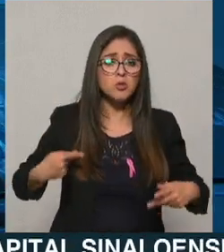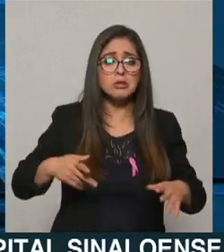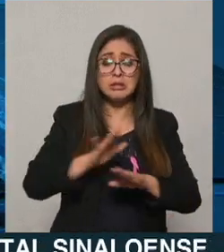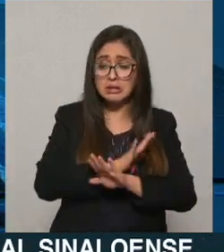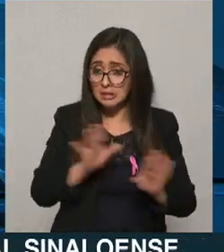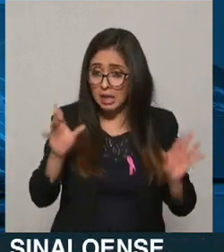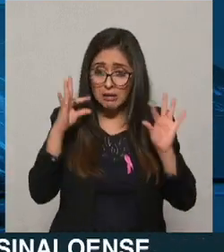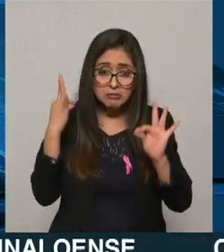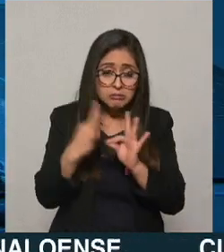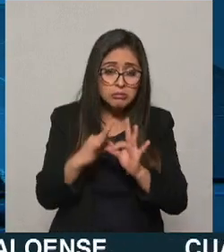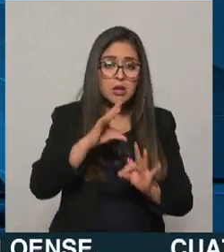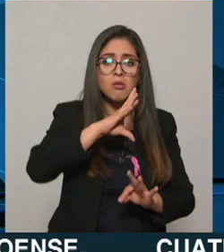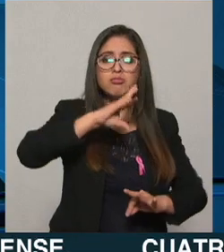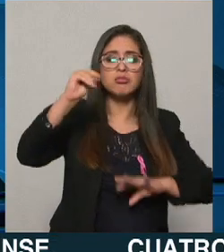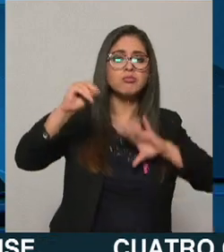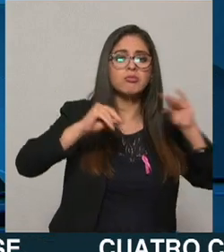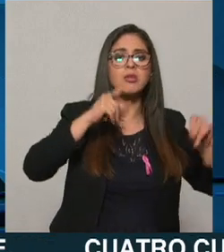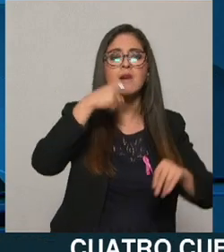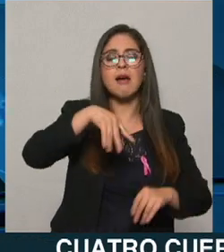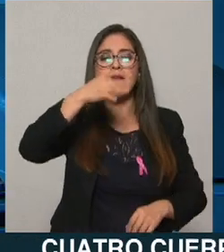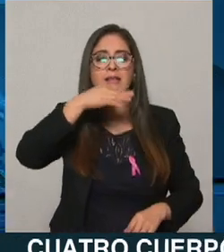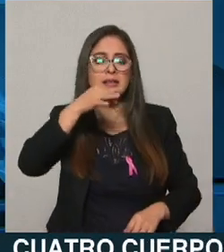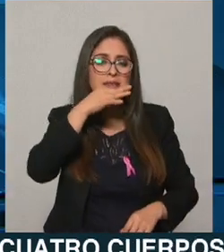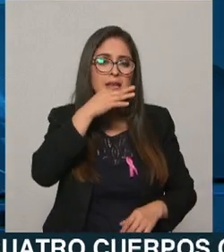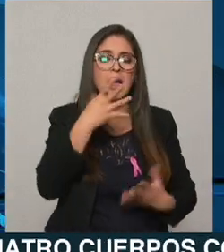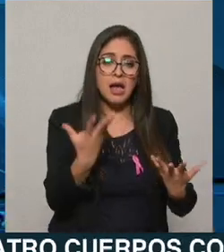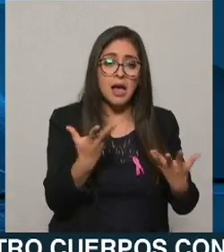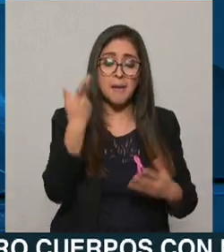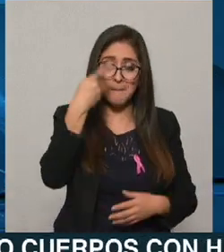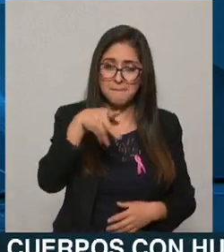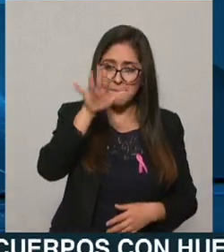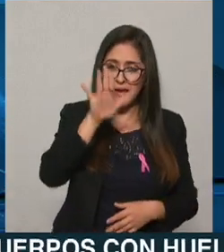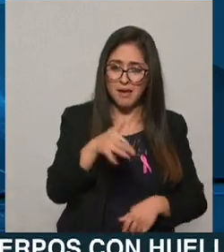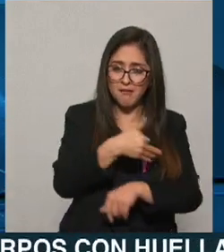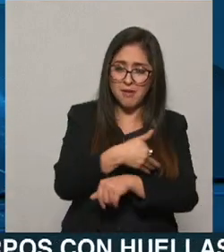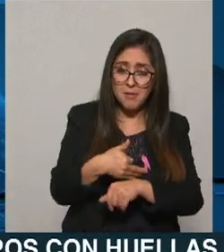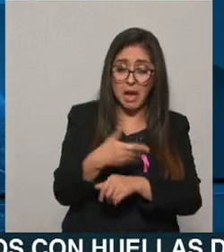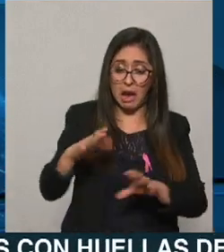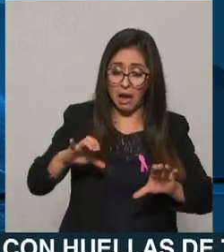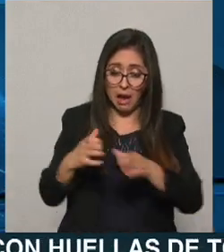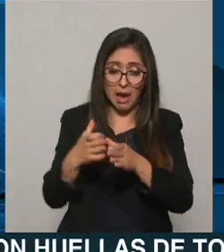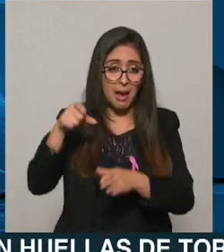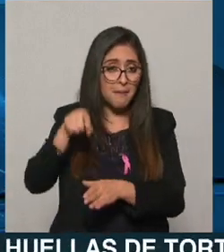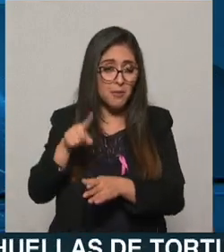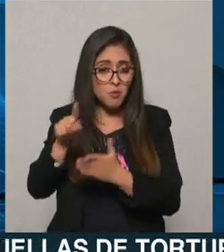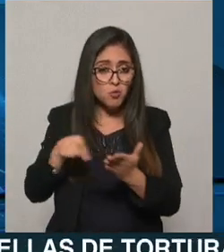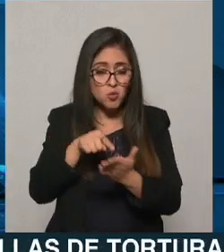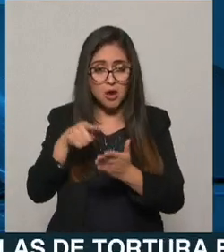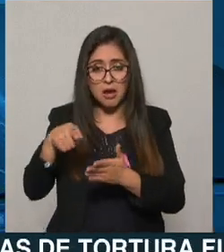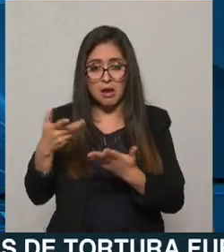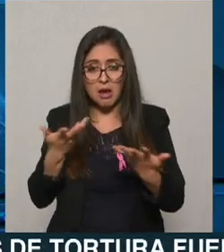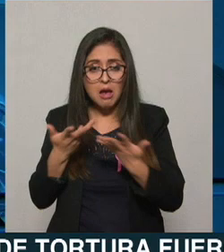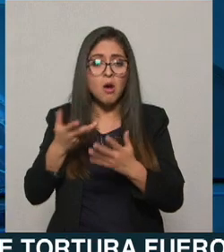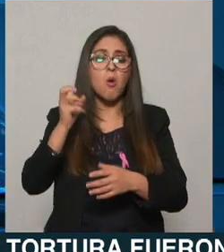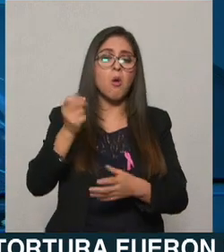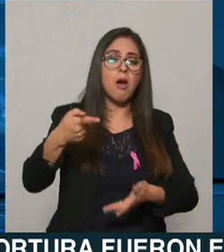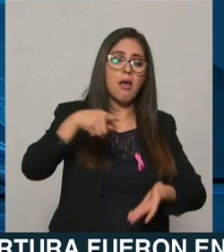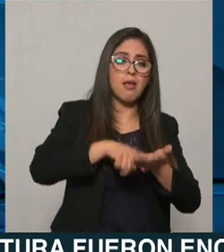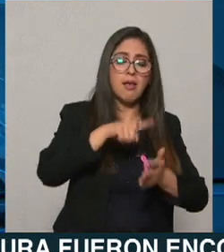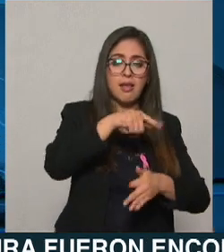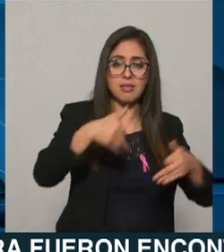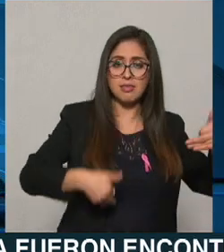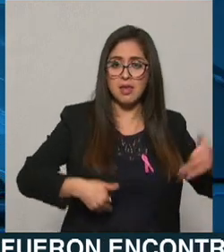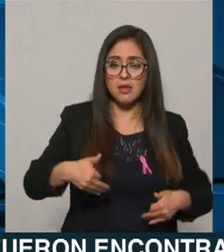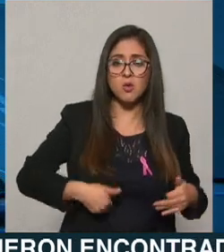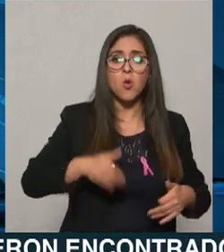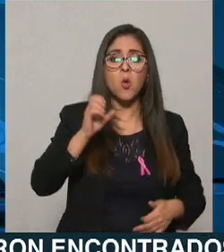lo que llamaban aquí como en familia, pero en el set o a la hora del ensayo en el teatro, Julio era